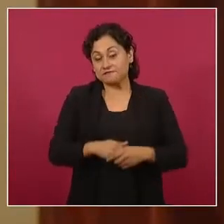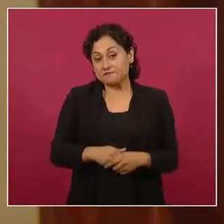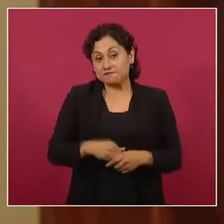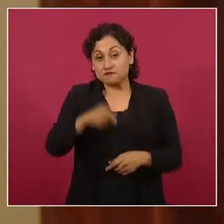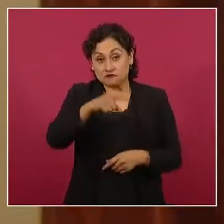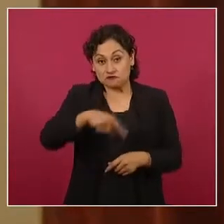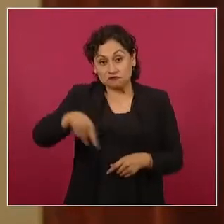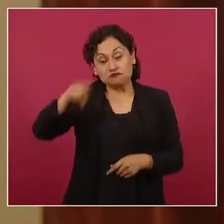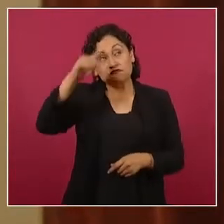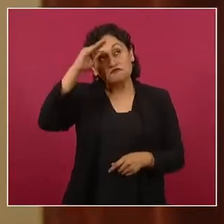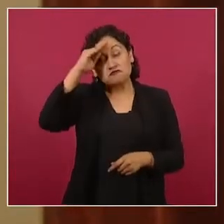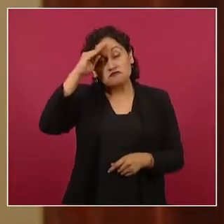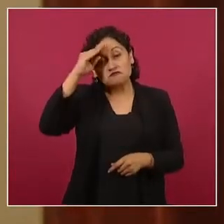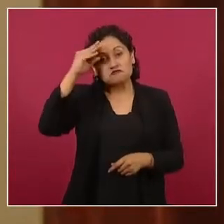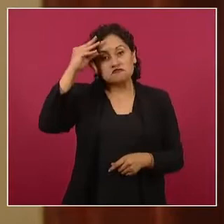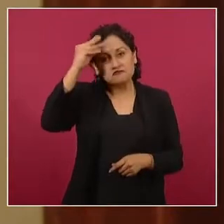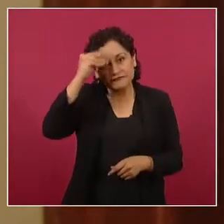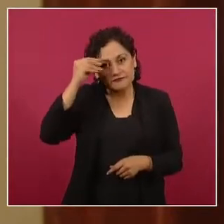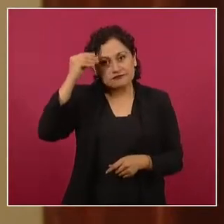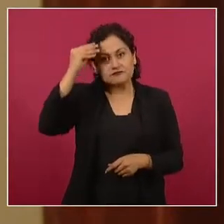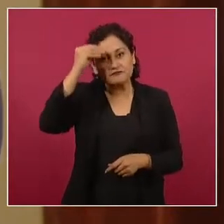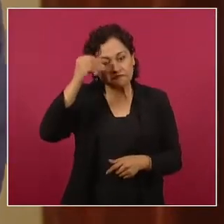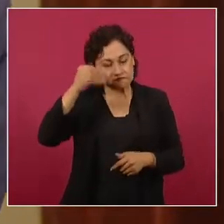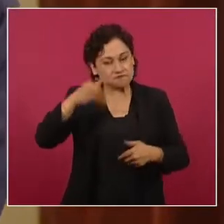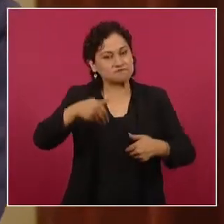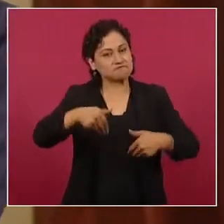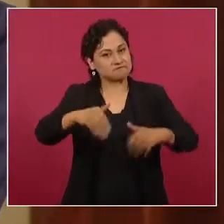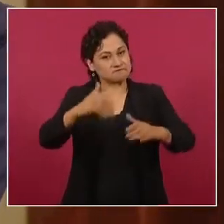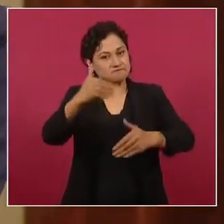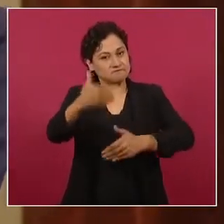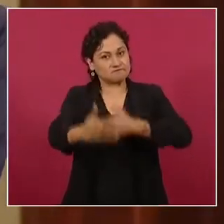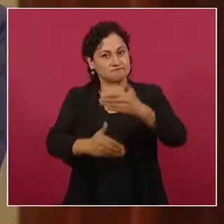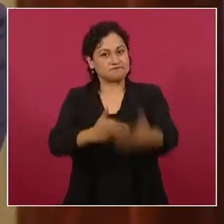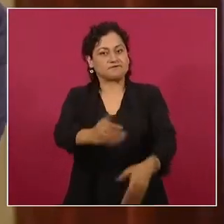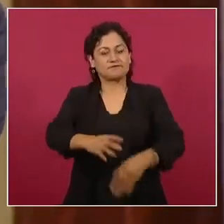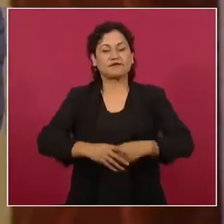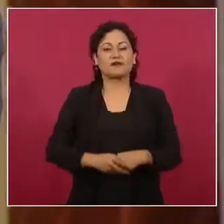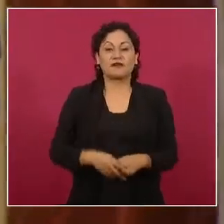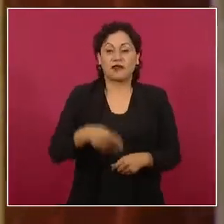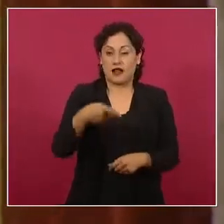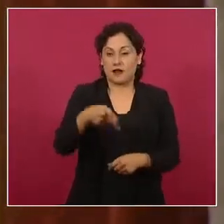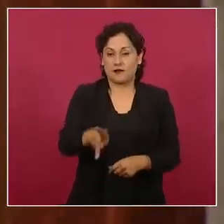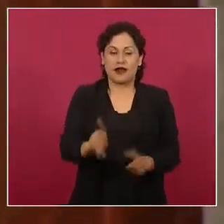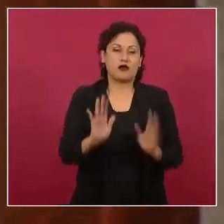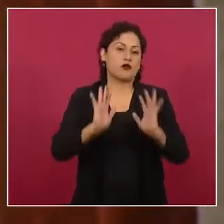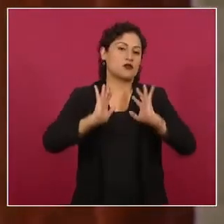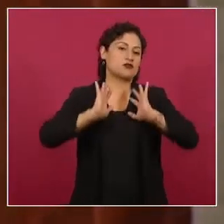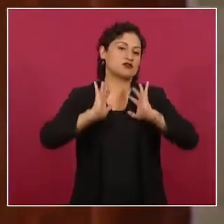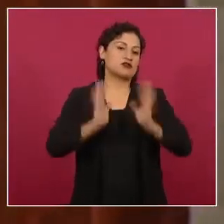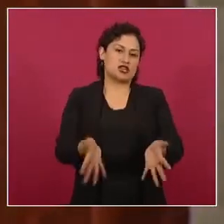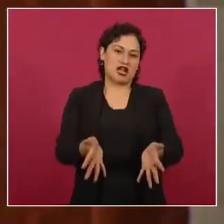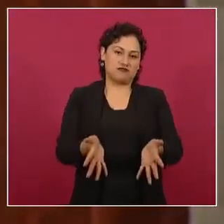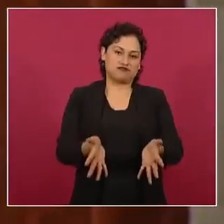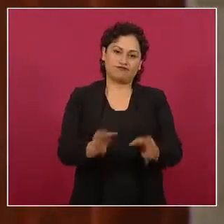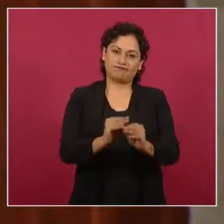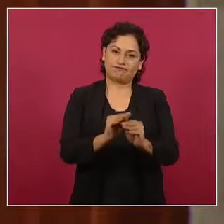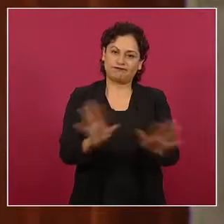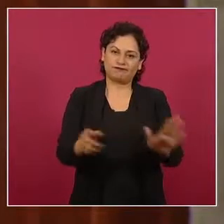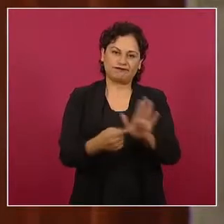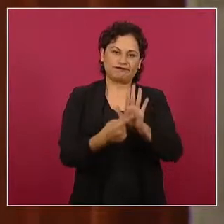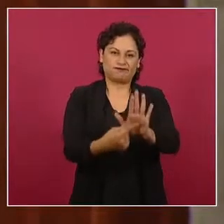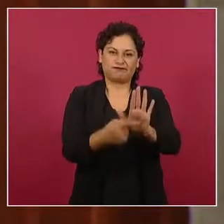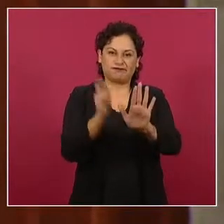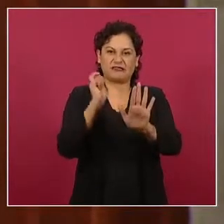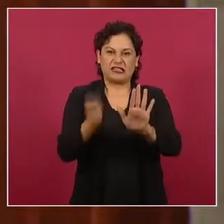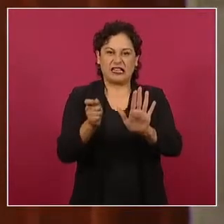reflexión, para el análisis. Lo que sí ha quedado de manifiesto con mucha claridad, que